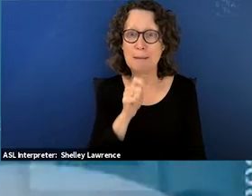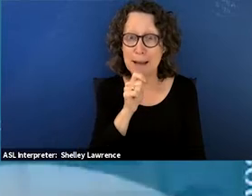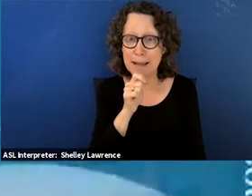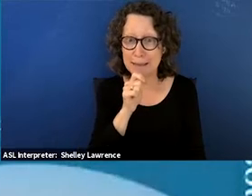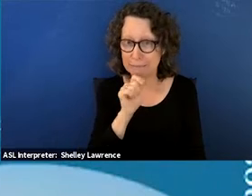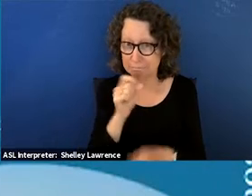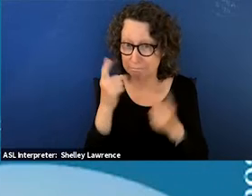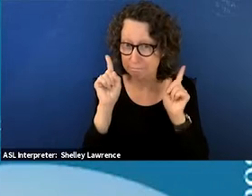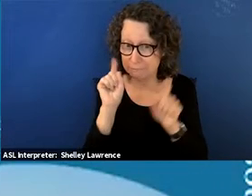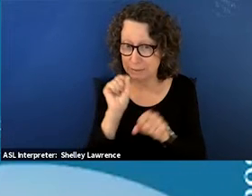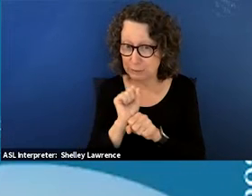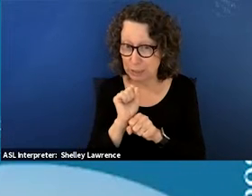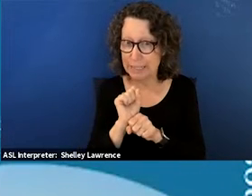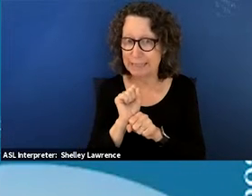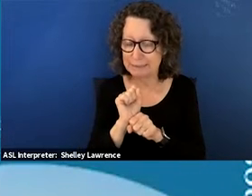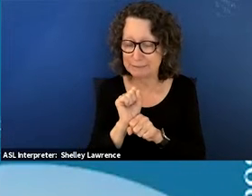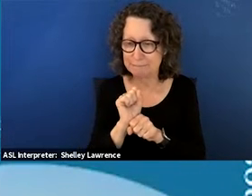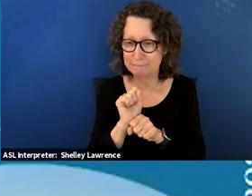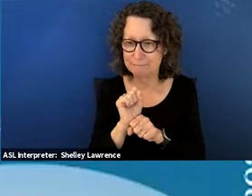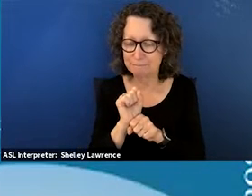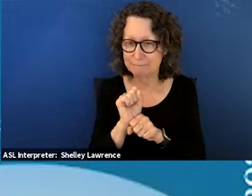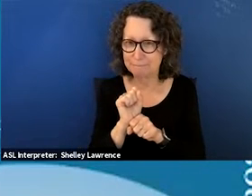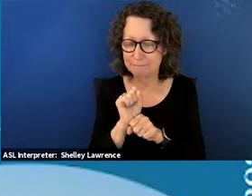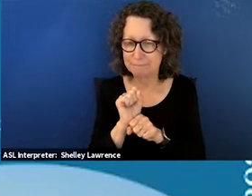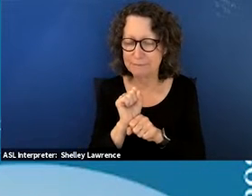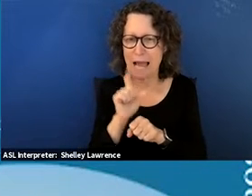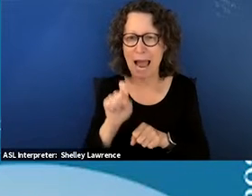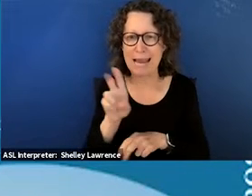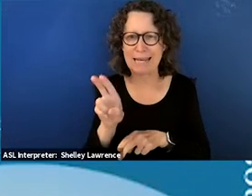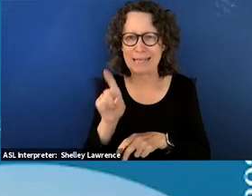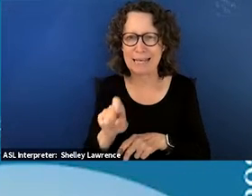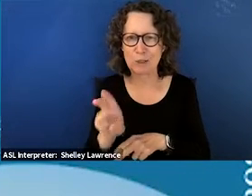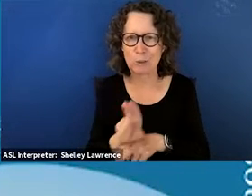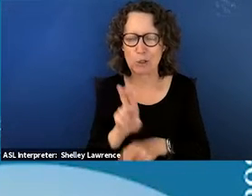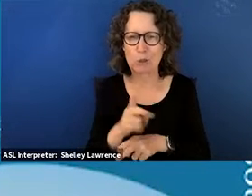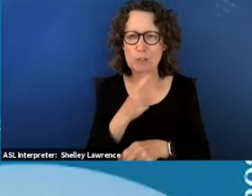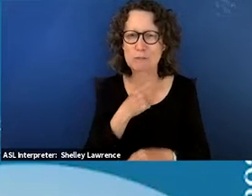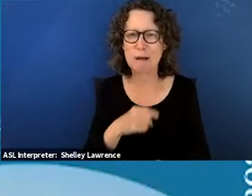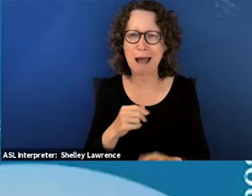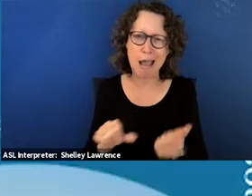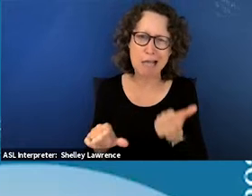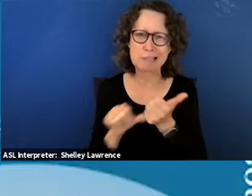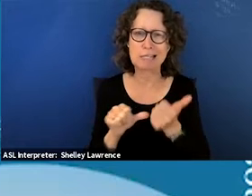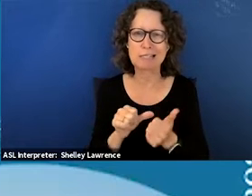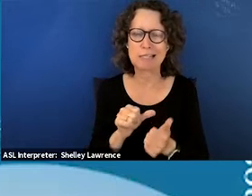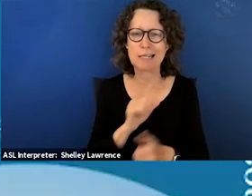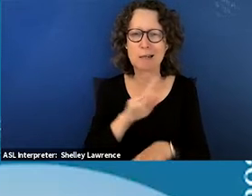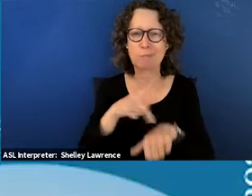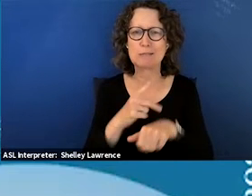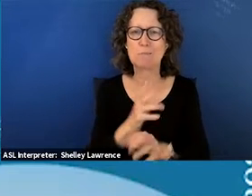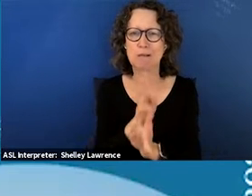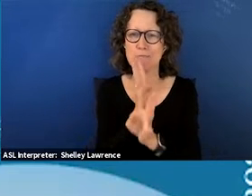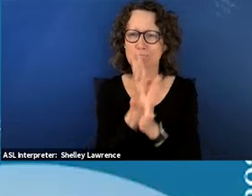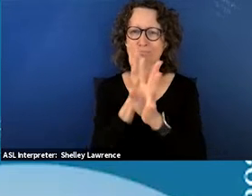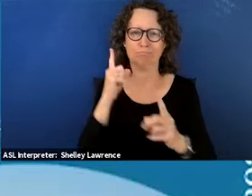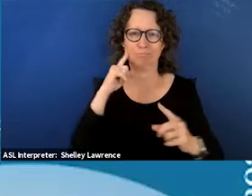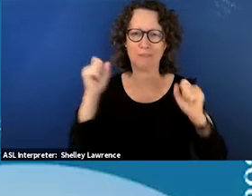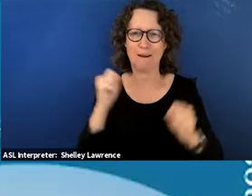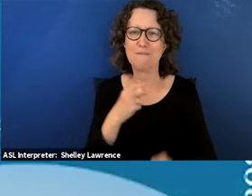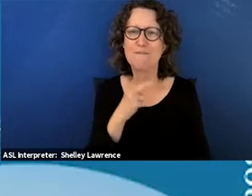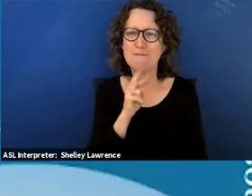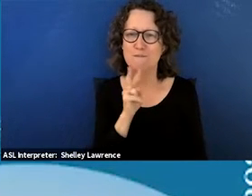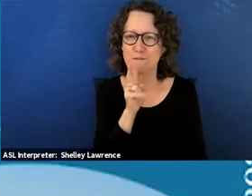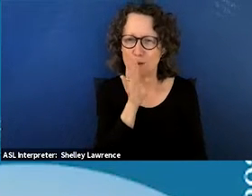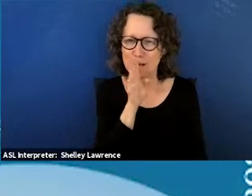Mi micrófono, sí, está prendido. Sí, tengo que utilizar mi voz que tengo como